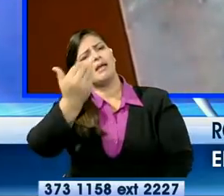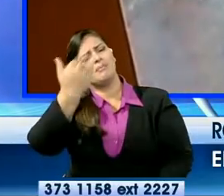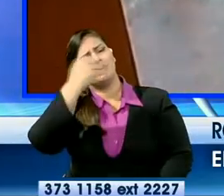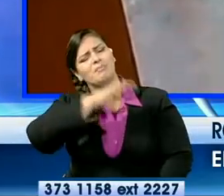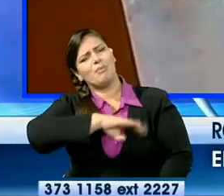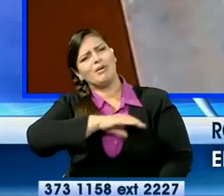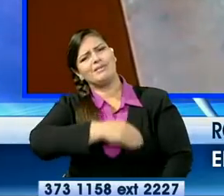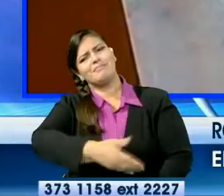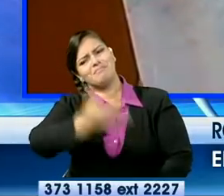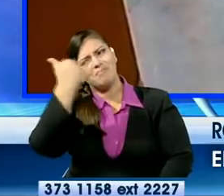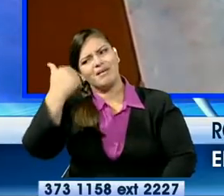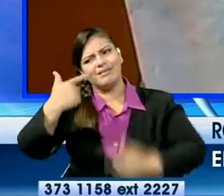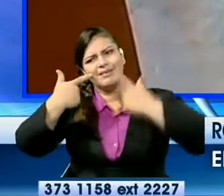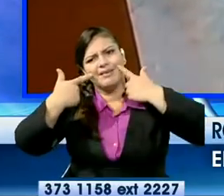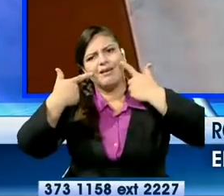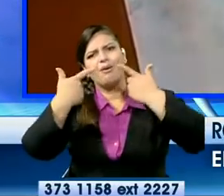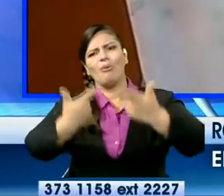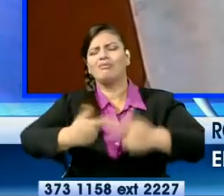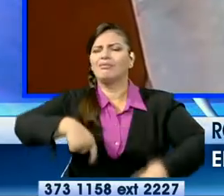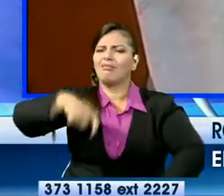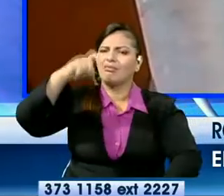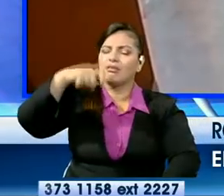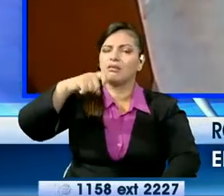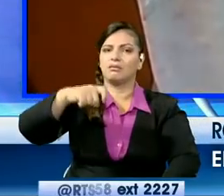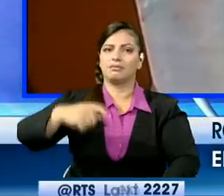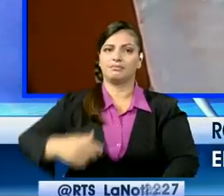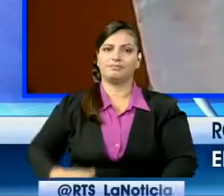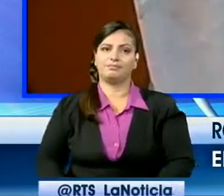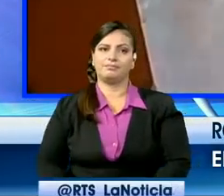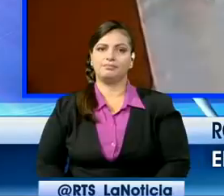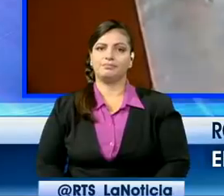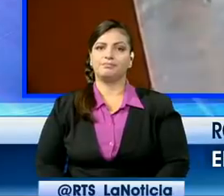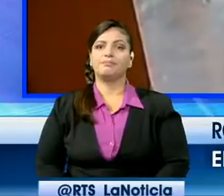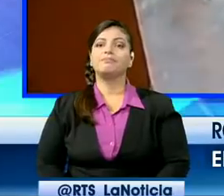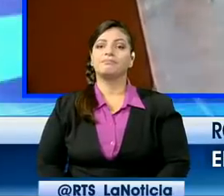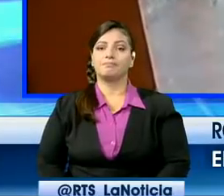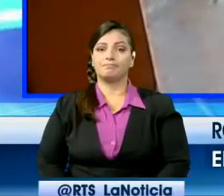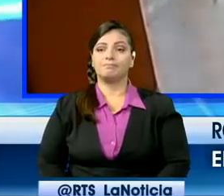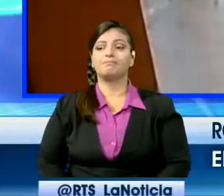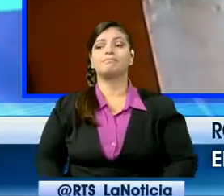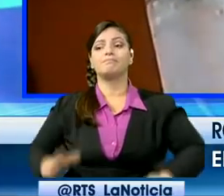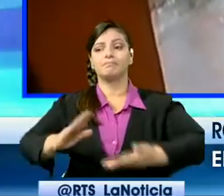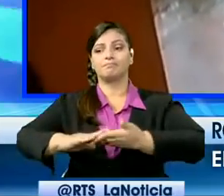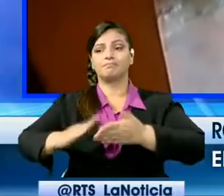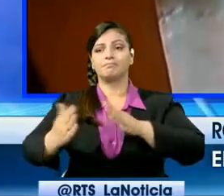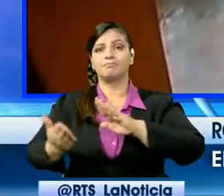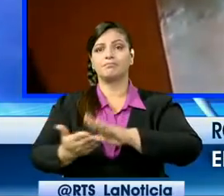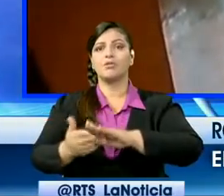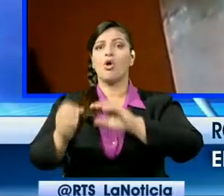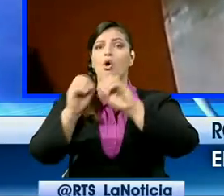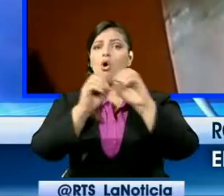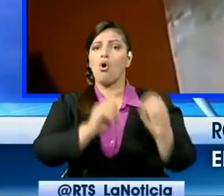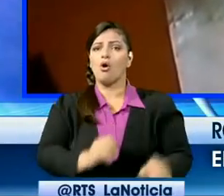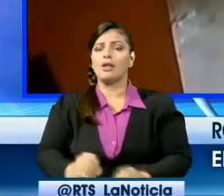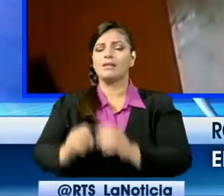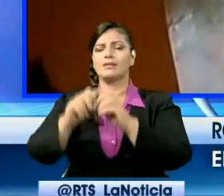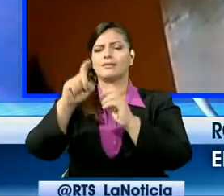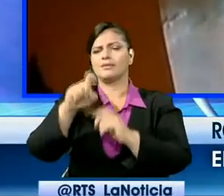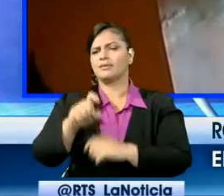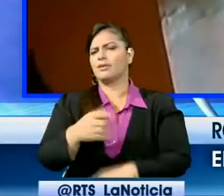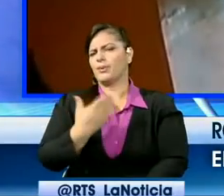En todo caso, también es vital, como ya lo decíamos, la organización de la comunidad y los barrios. Aquello es